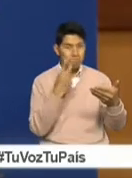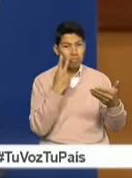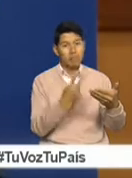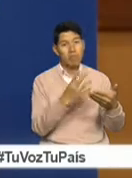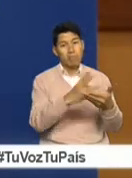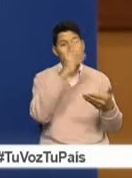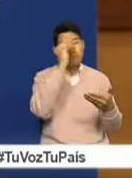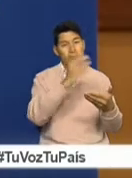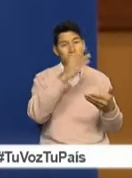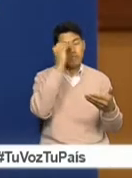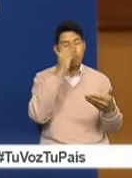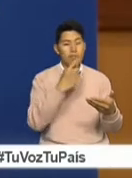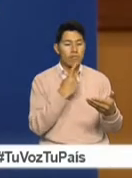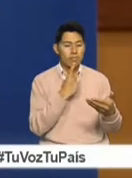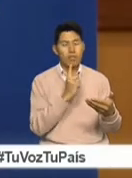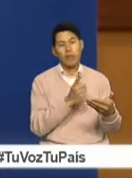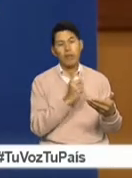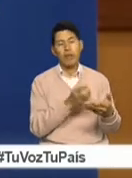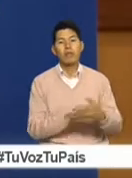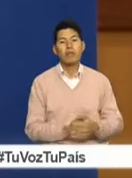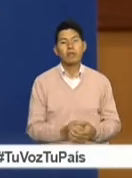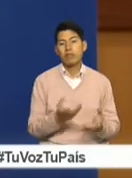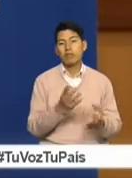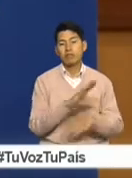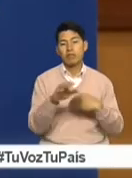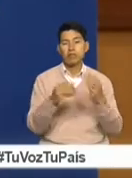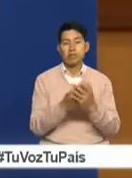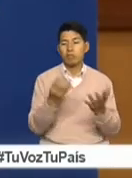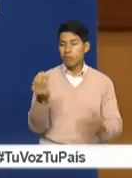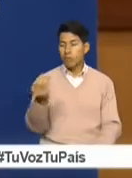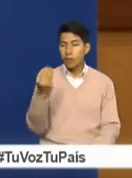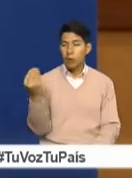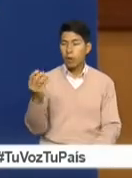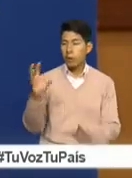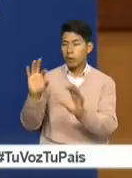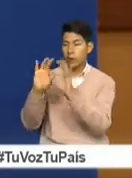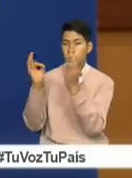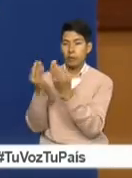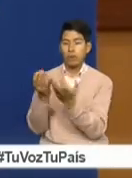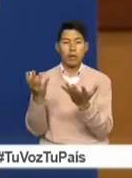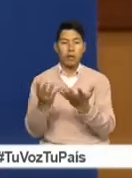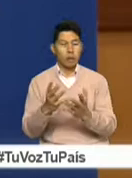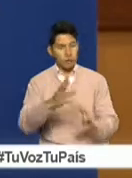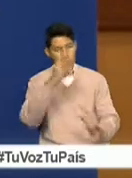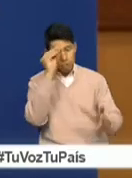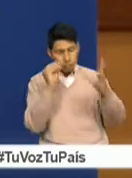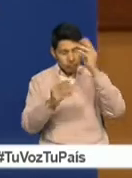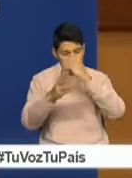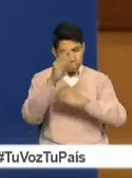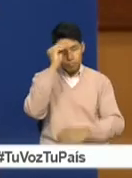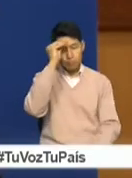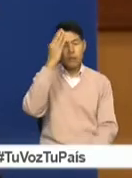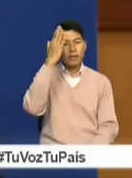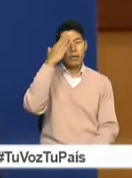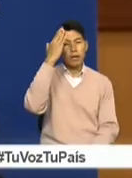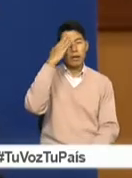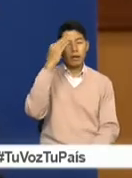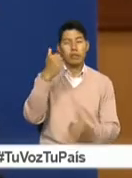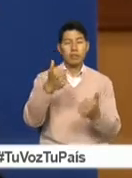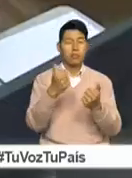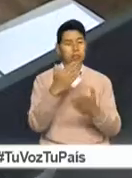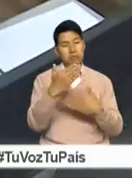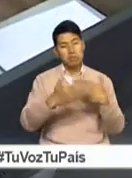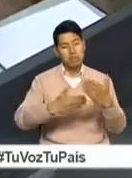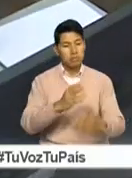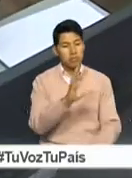eso va a permitir que los postulantes y sus familias tengan la más completa información para poder hacer una elección adecuada